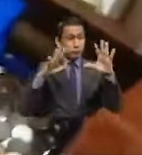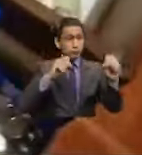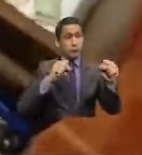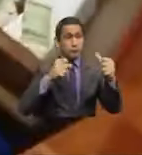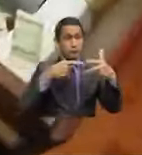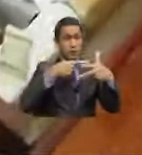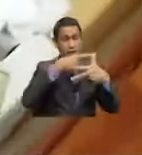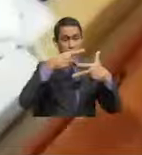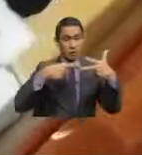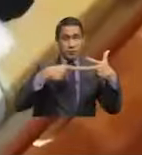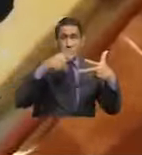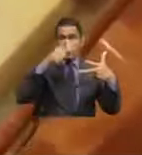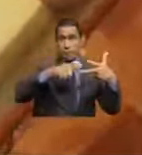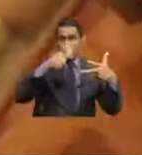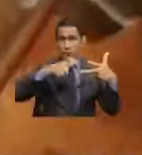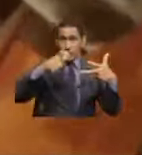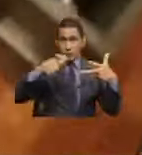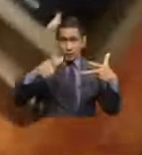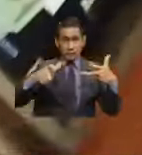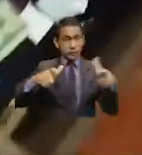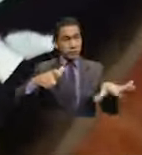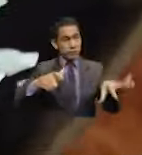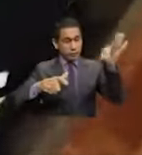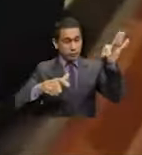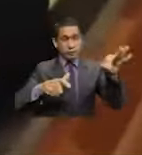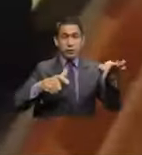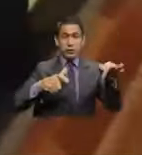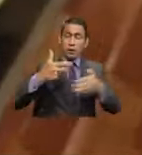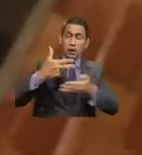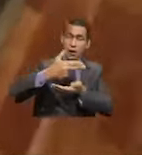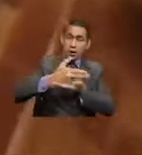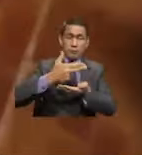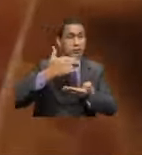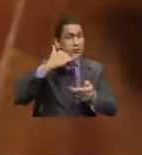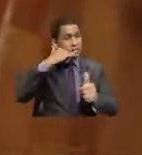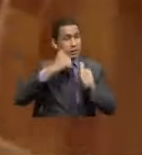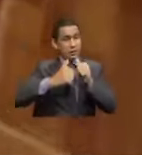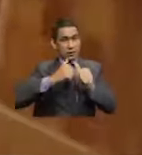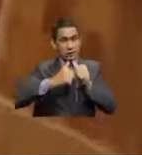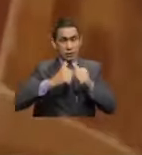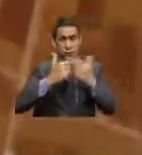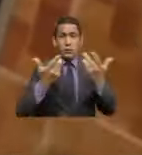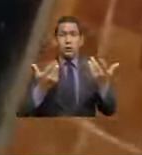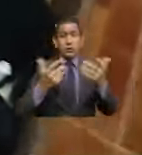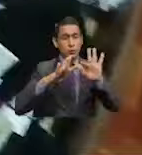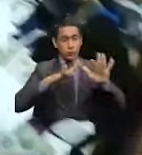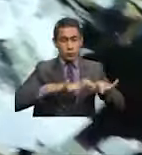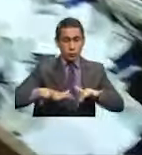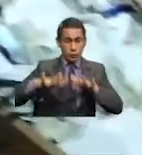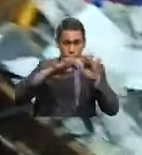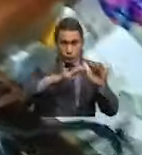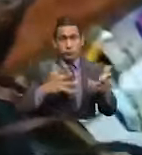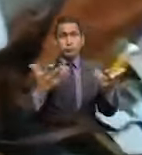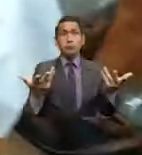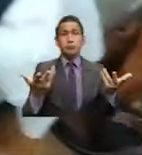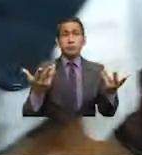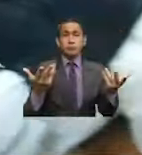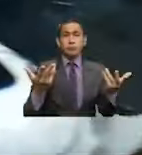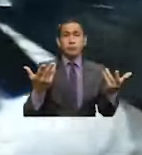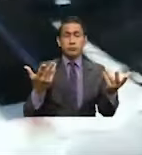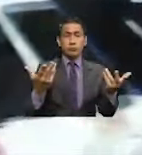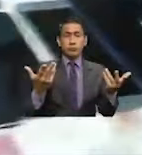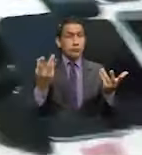personas. Además, se decomisó armas, celulares, equipos de comunicación, computadoras, municiones